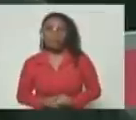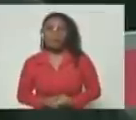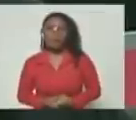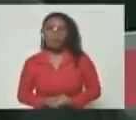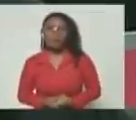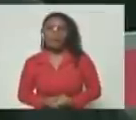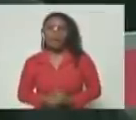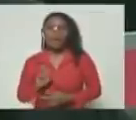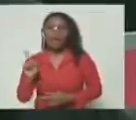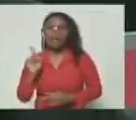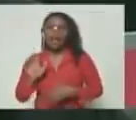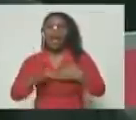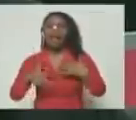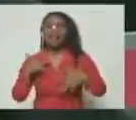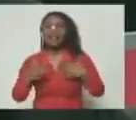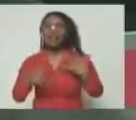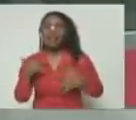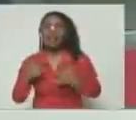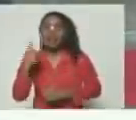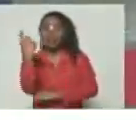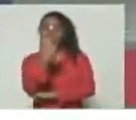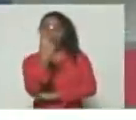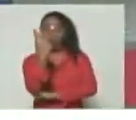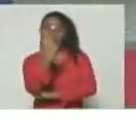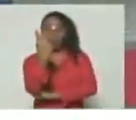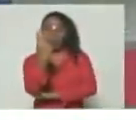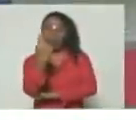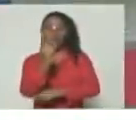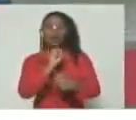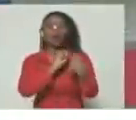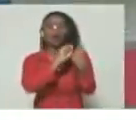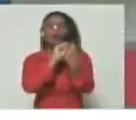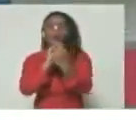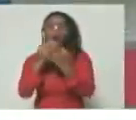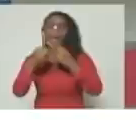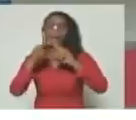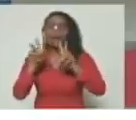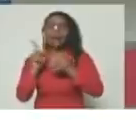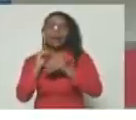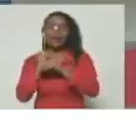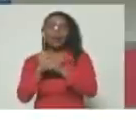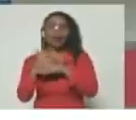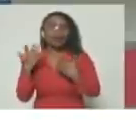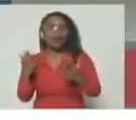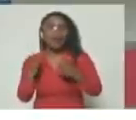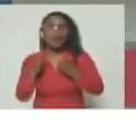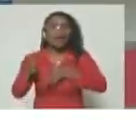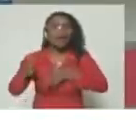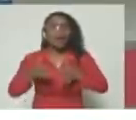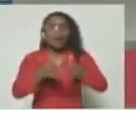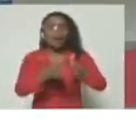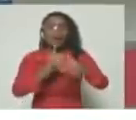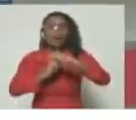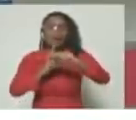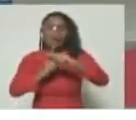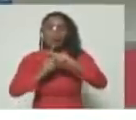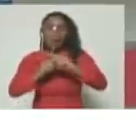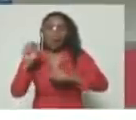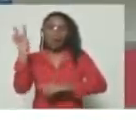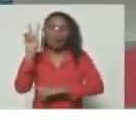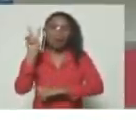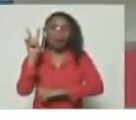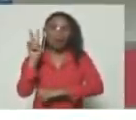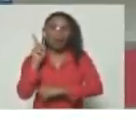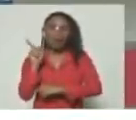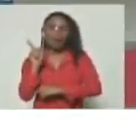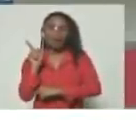son elementos muy... Solo el diálogo y la paz son el camino para Venezuela. A través